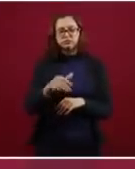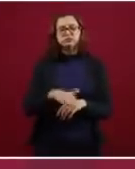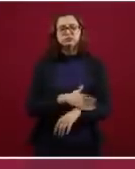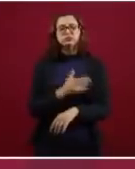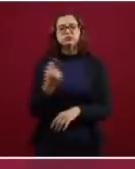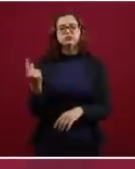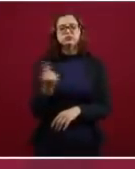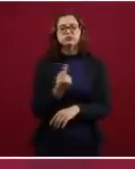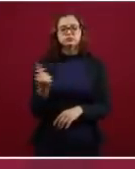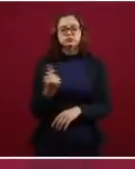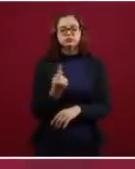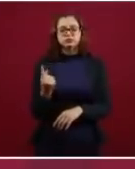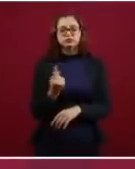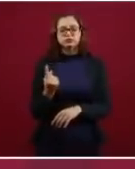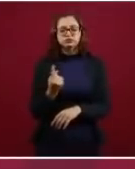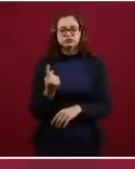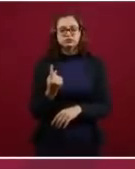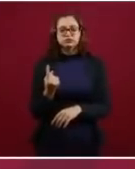porque